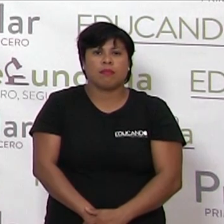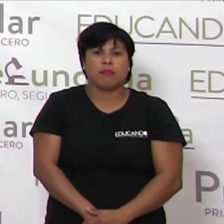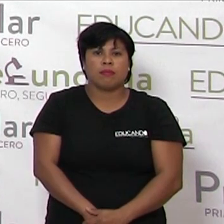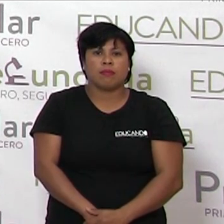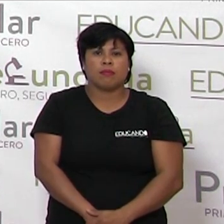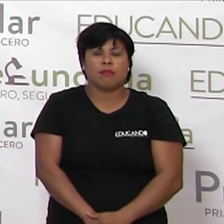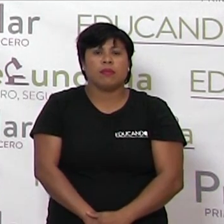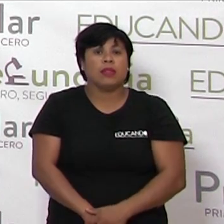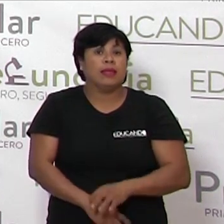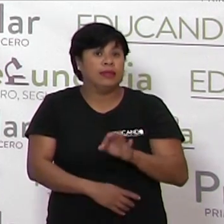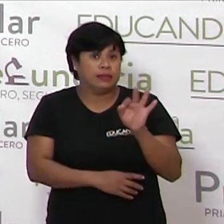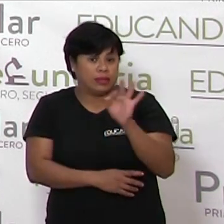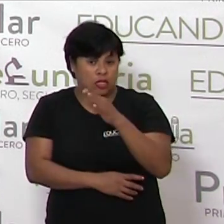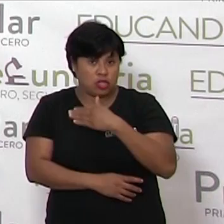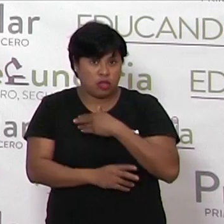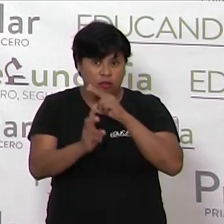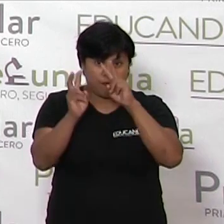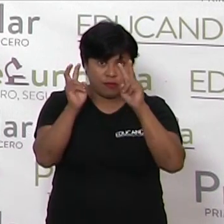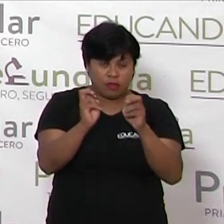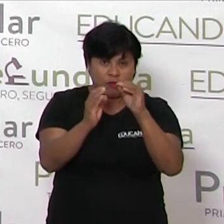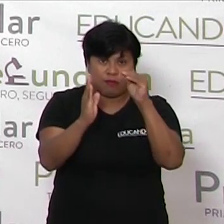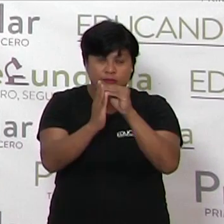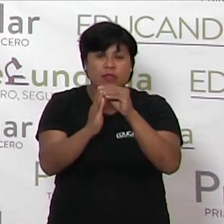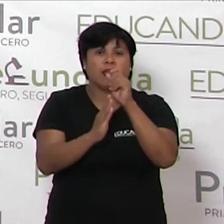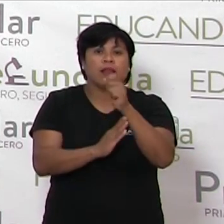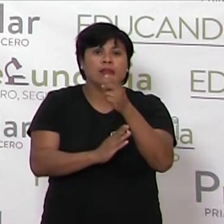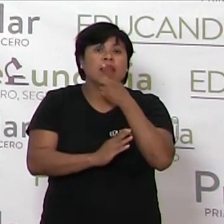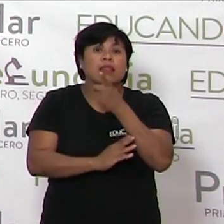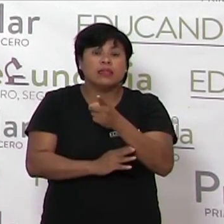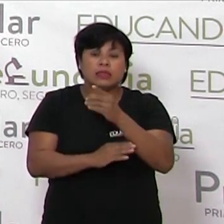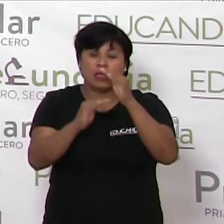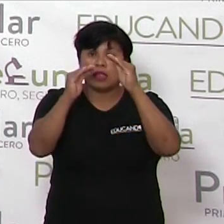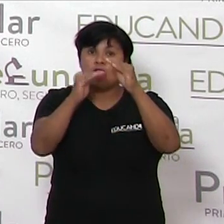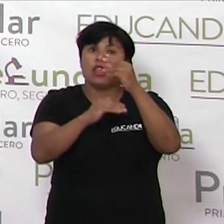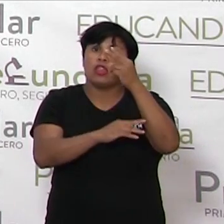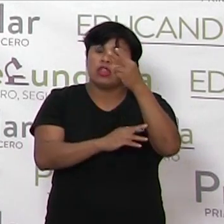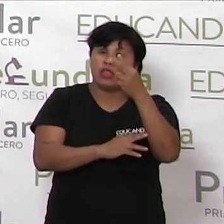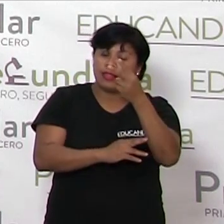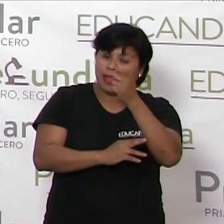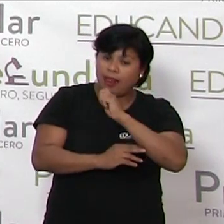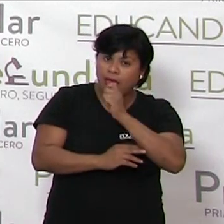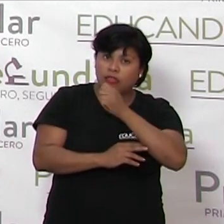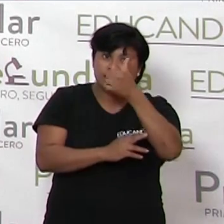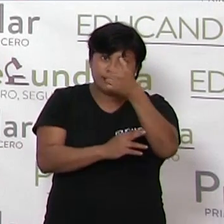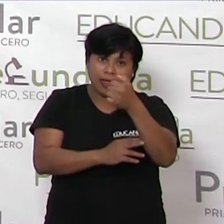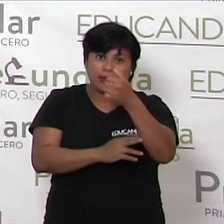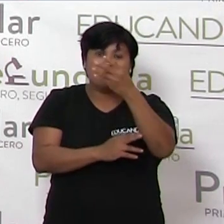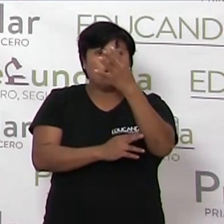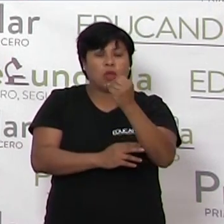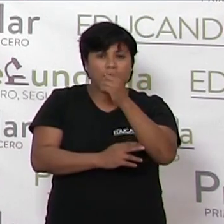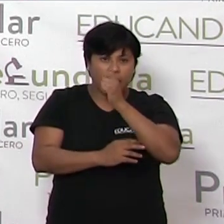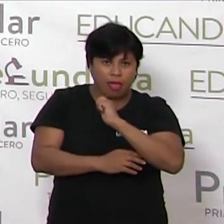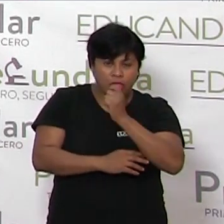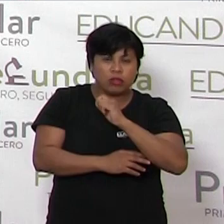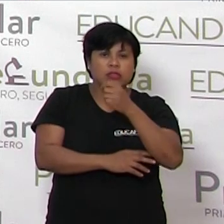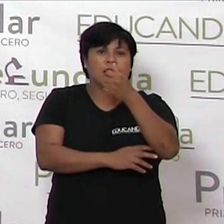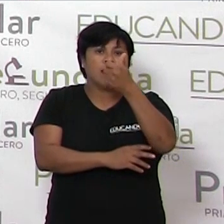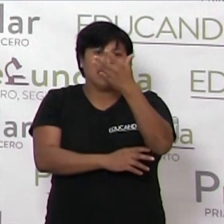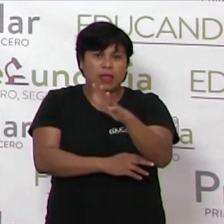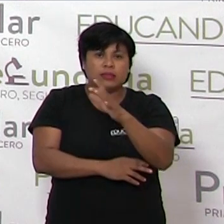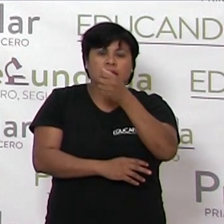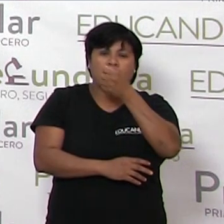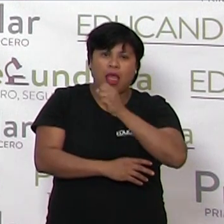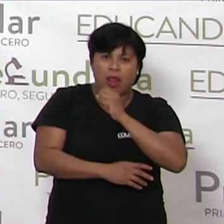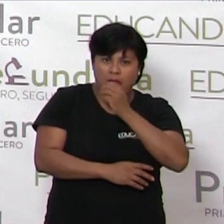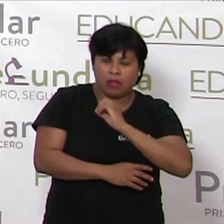Helados. Si le puse este título, helados, entonces significa que aquí son 2 helados, que aquí son 6 helados, 9 helados y